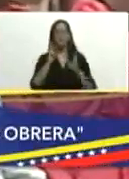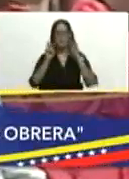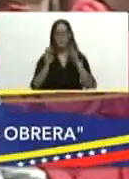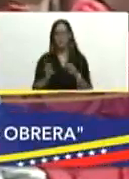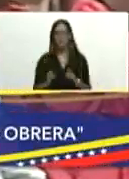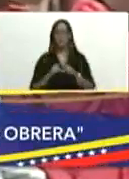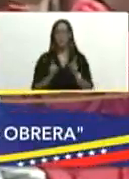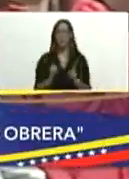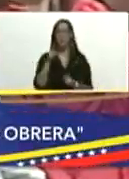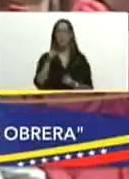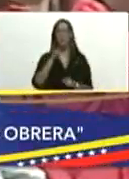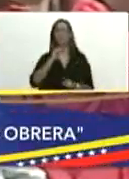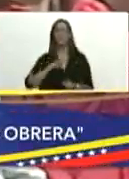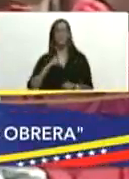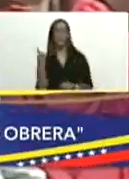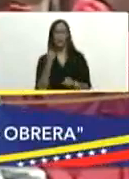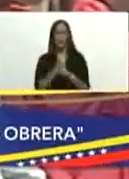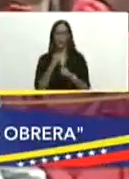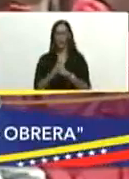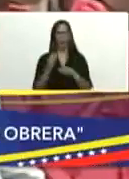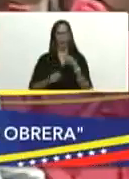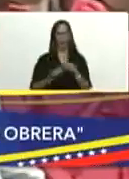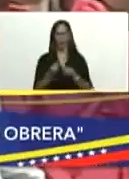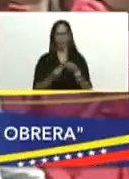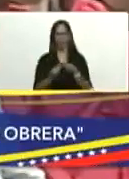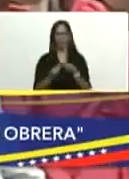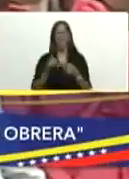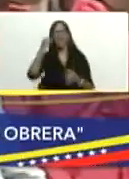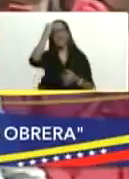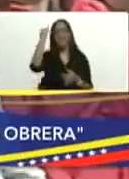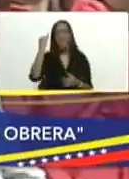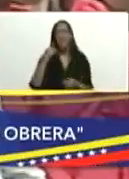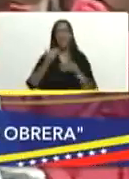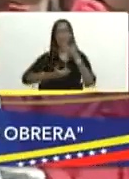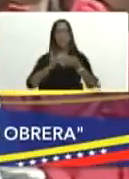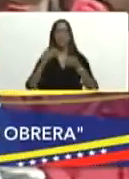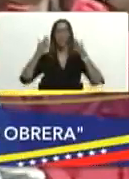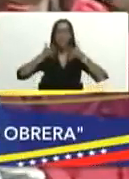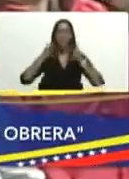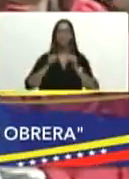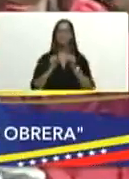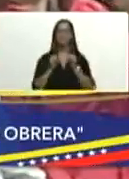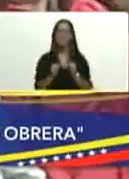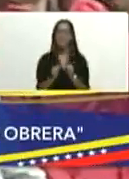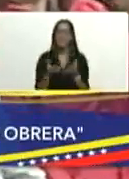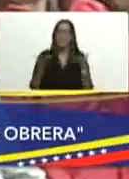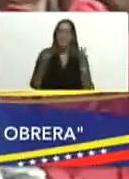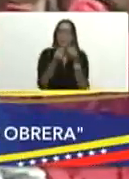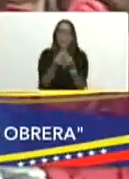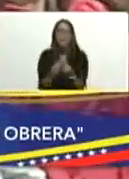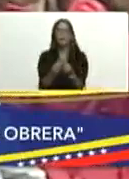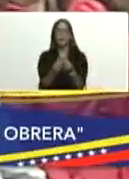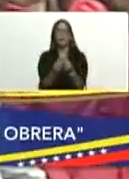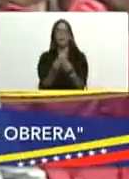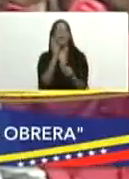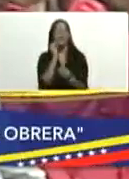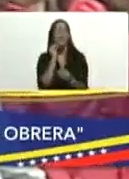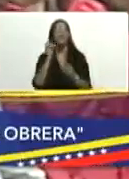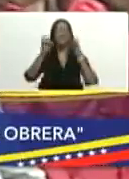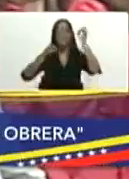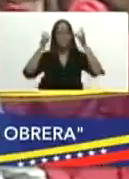ahí no está solo el trabajo hecho la idea es que el proceso de formación siga acompañando esas experiencias de inventiva para